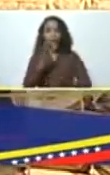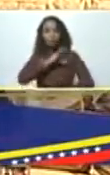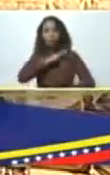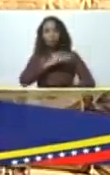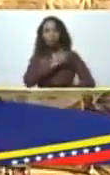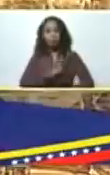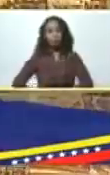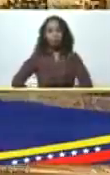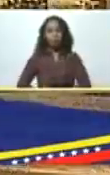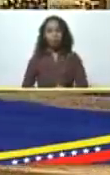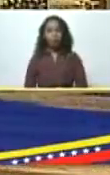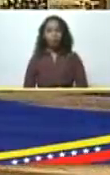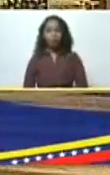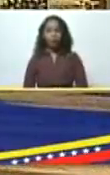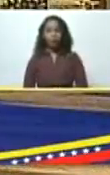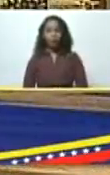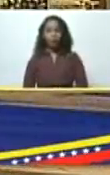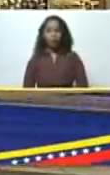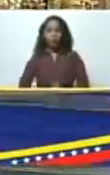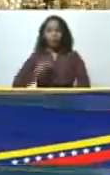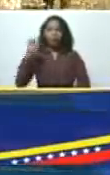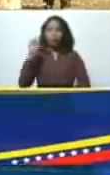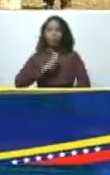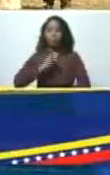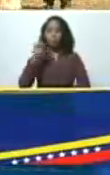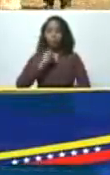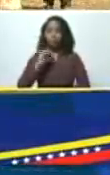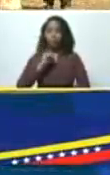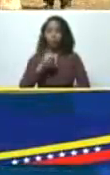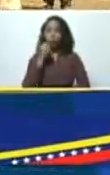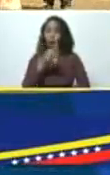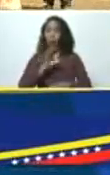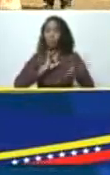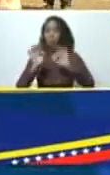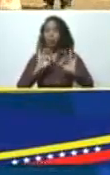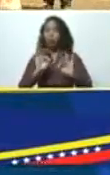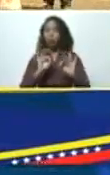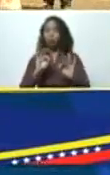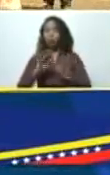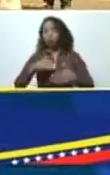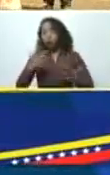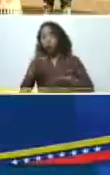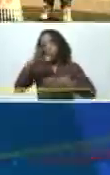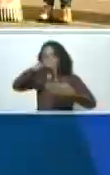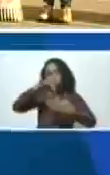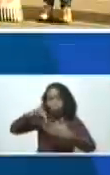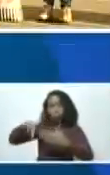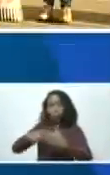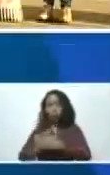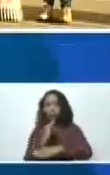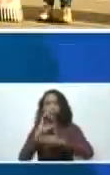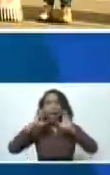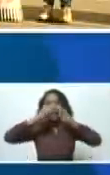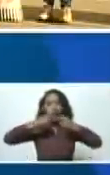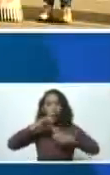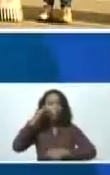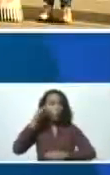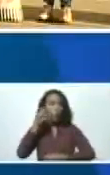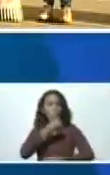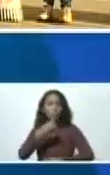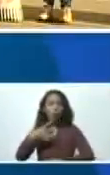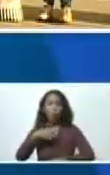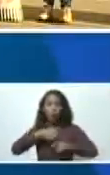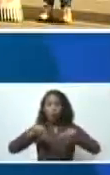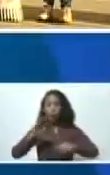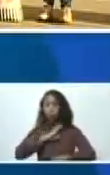presidente. Correcto, Margaret. Bueno, preparado pues para la siembra del maíz amarillo, del maíz blanco en